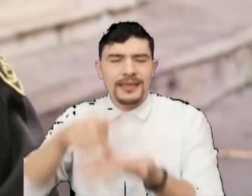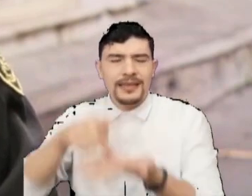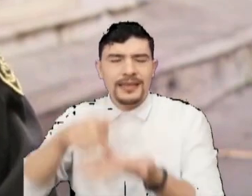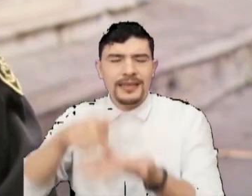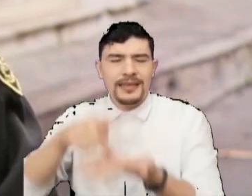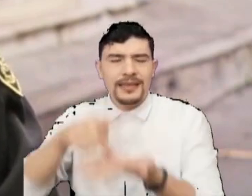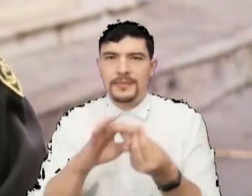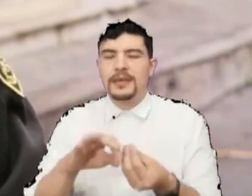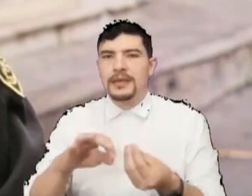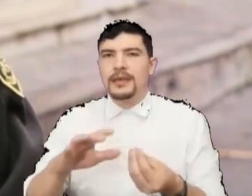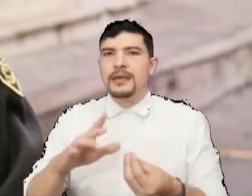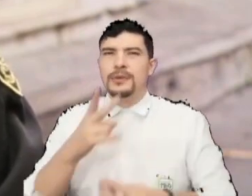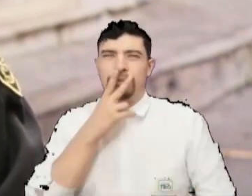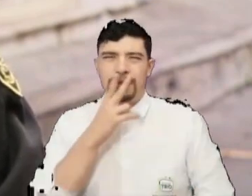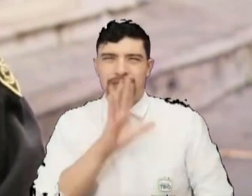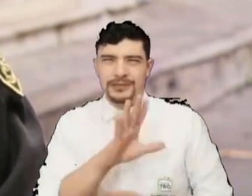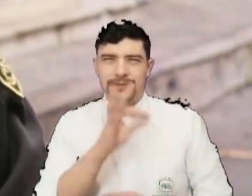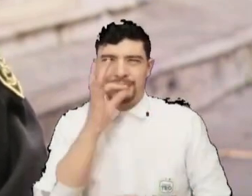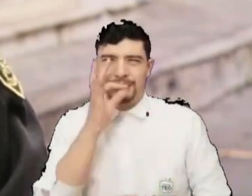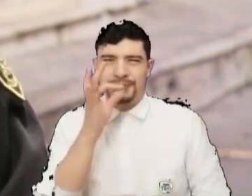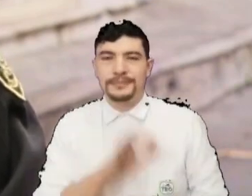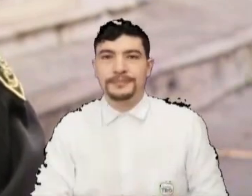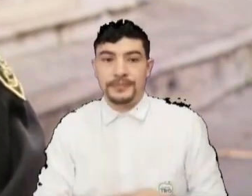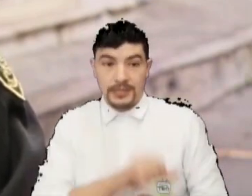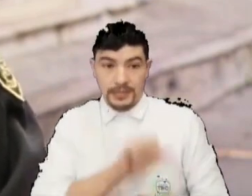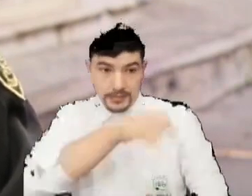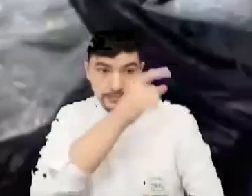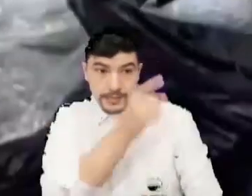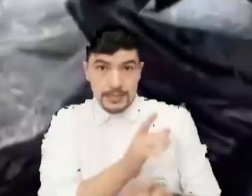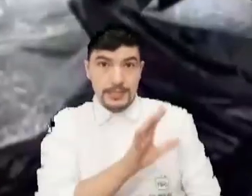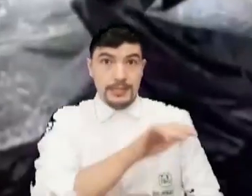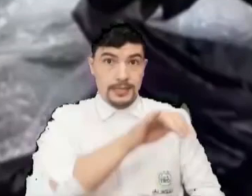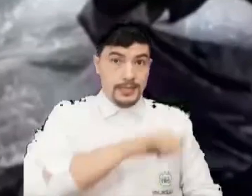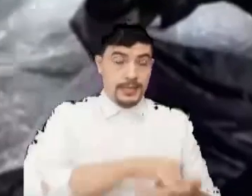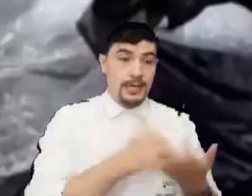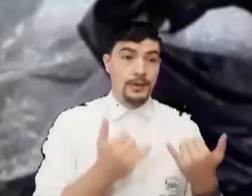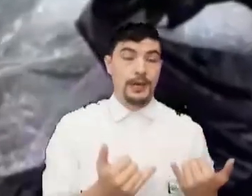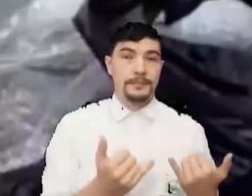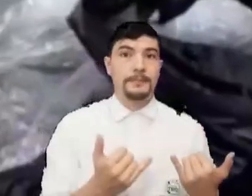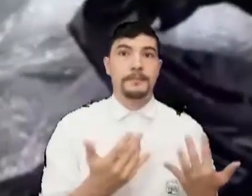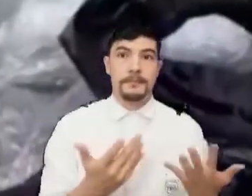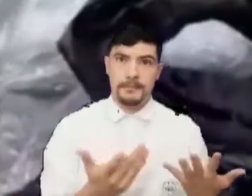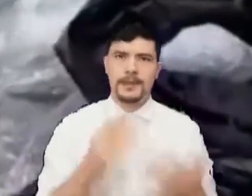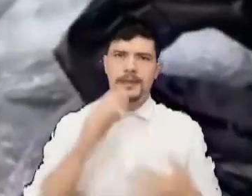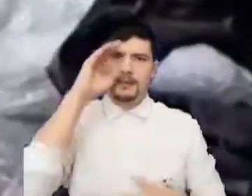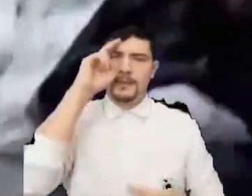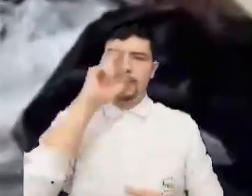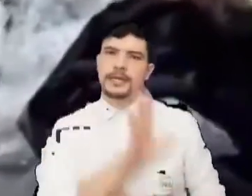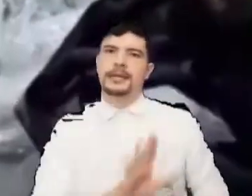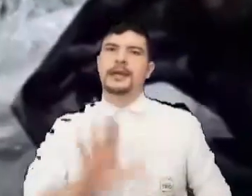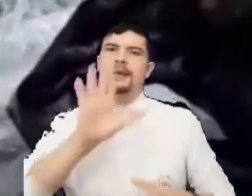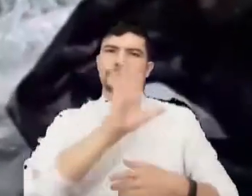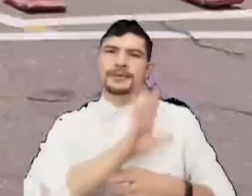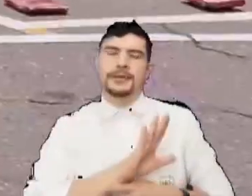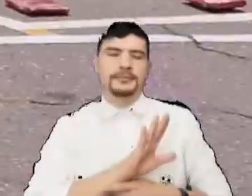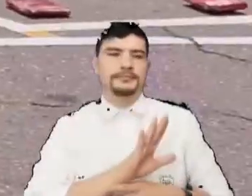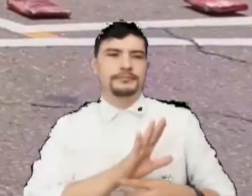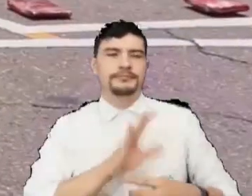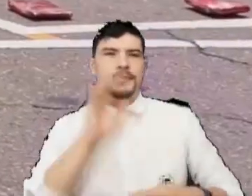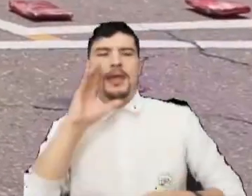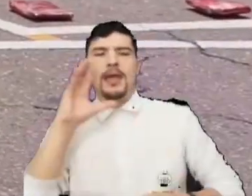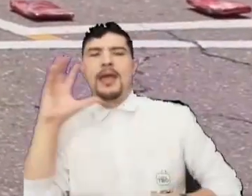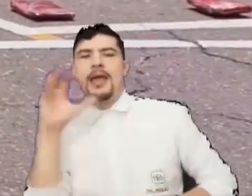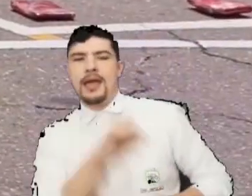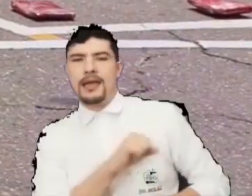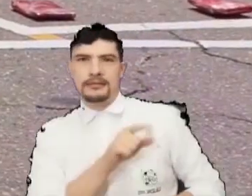delincuentes han buscado emplear diferentes modalidades de ocultamiento y camuflaje con el objetivo de no ser detectados esta droga fue entregada y